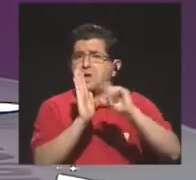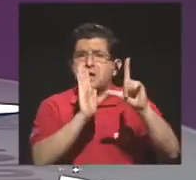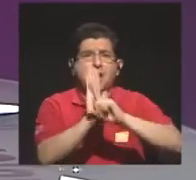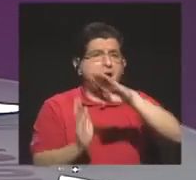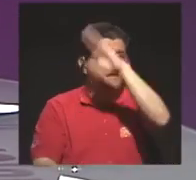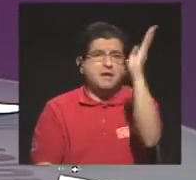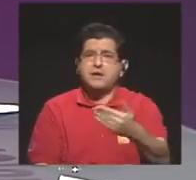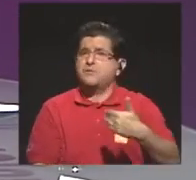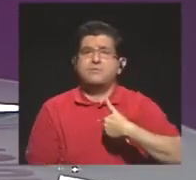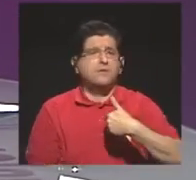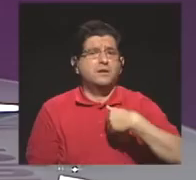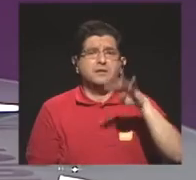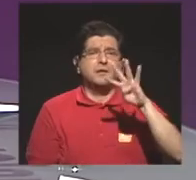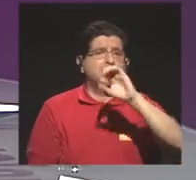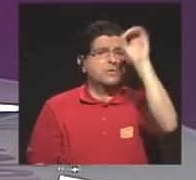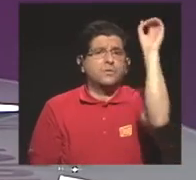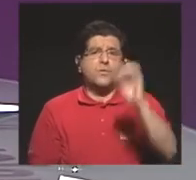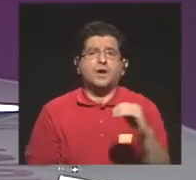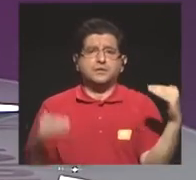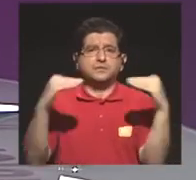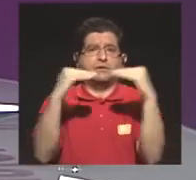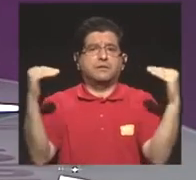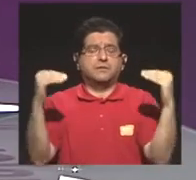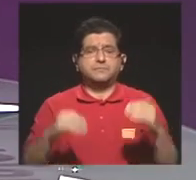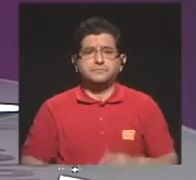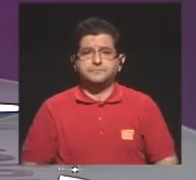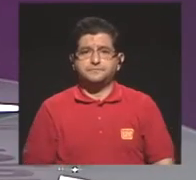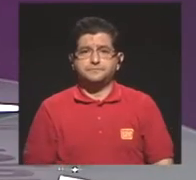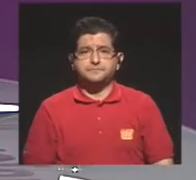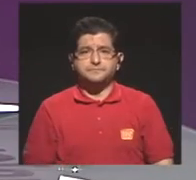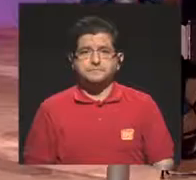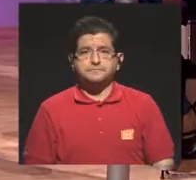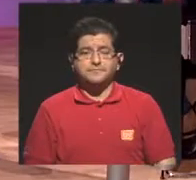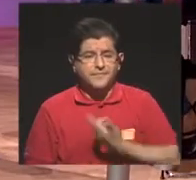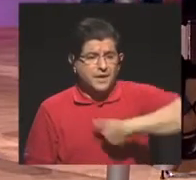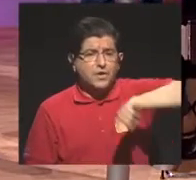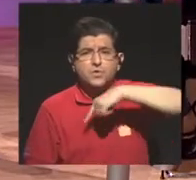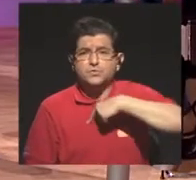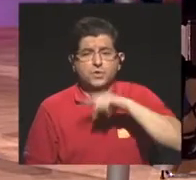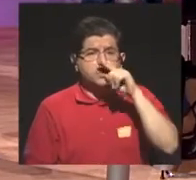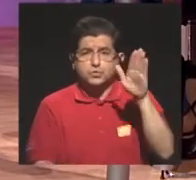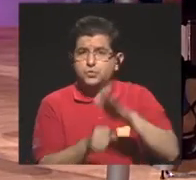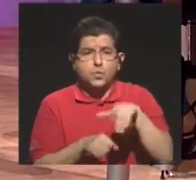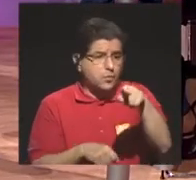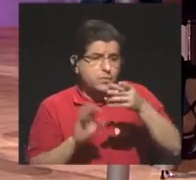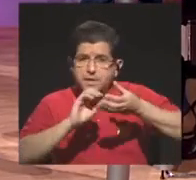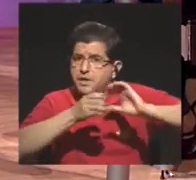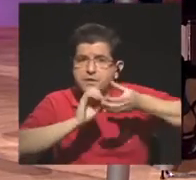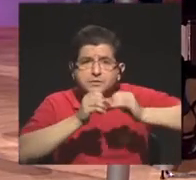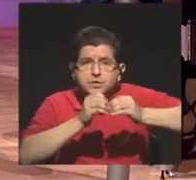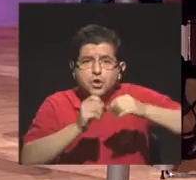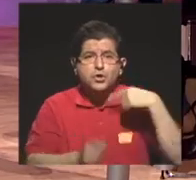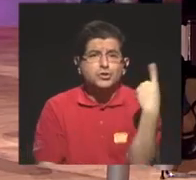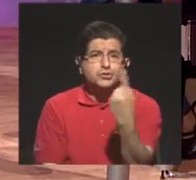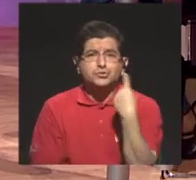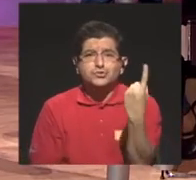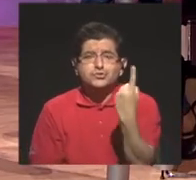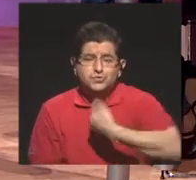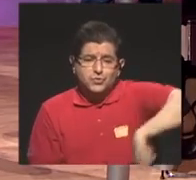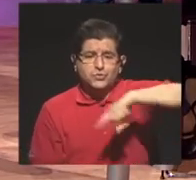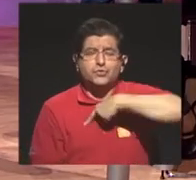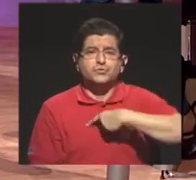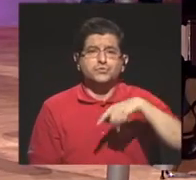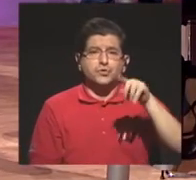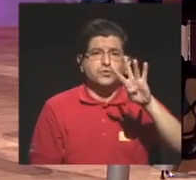el 40%. ¿Verdad? En ese sentido, no hemos alcanzado el 40% y solamente hemos llegado